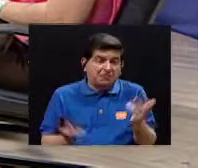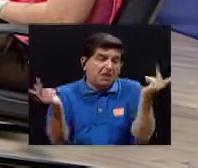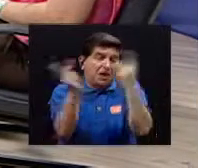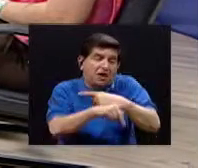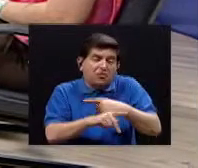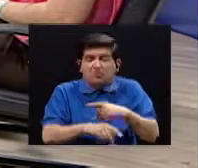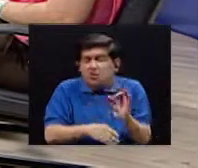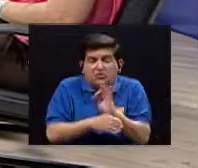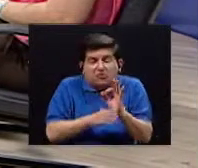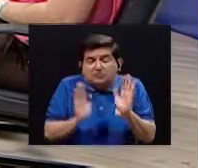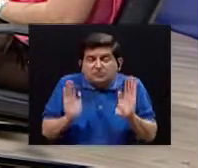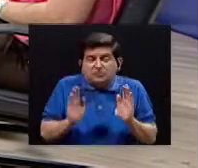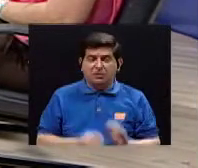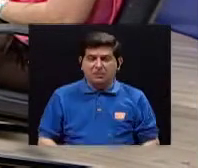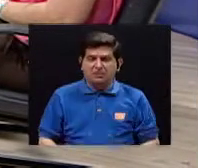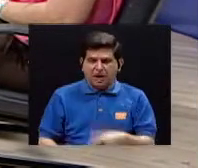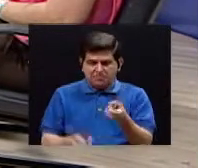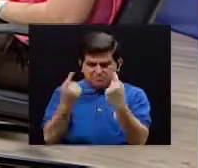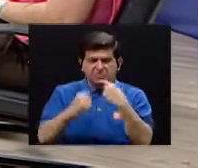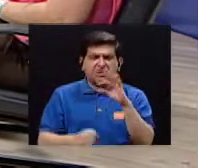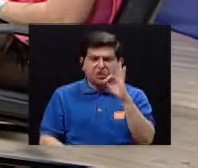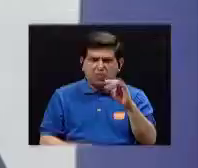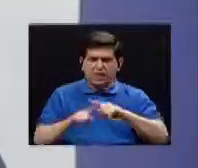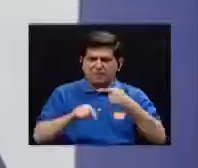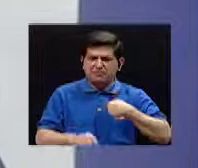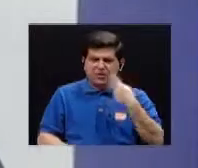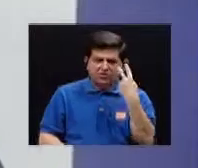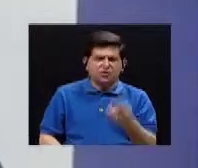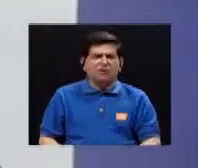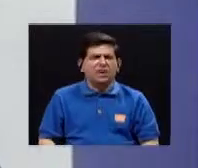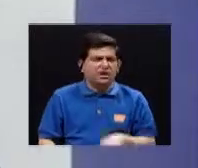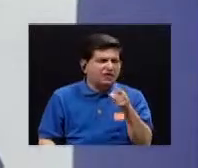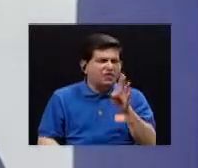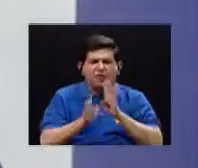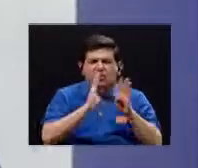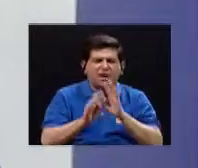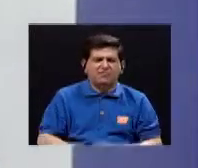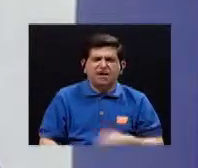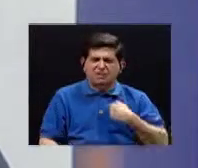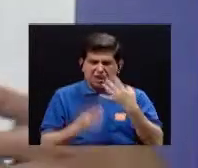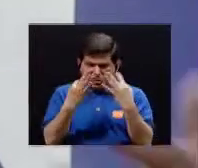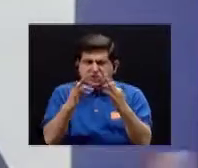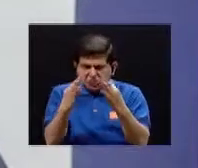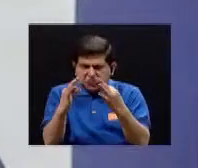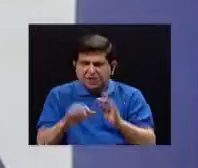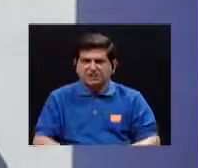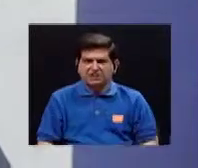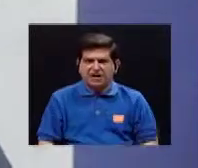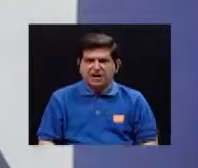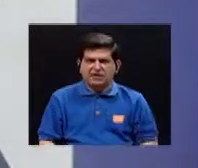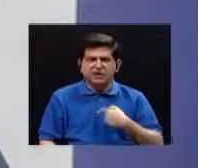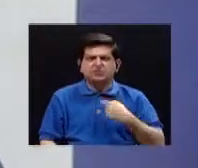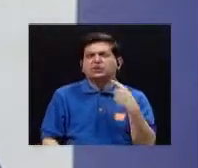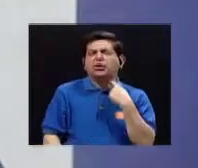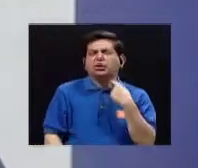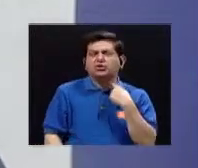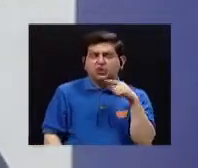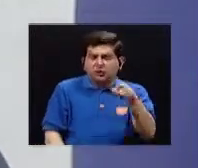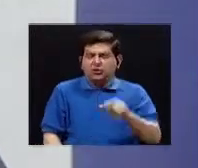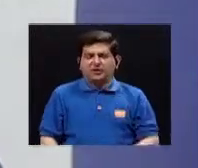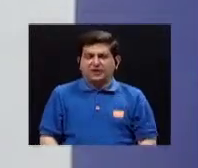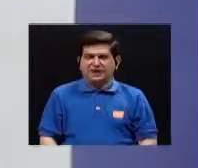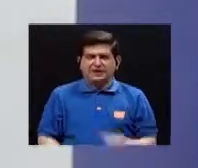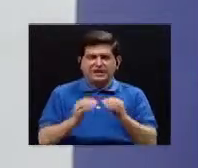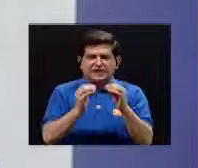peor de los casos no funcionó y llegó y me dijo bueno pero voy a ver cómo hablaba ahora y voy a hacer es lo 3 university llegó al tono